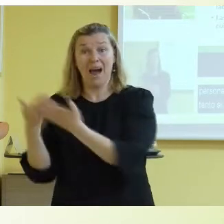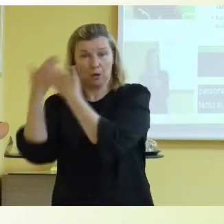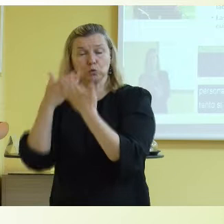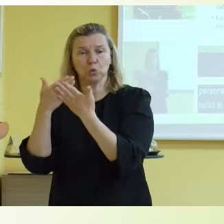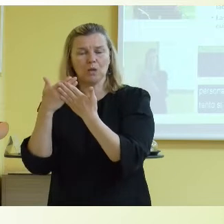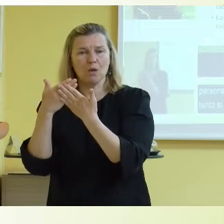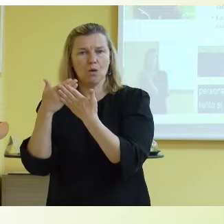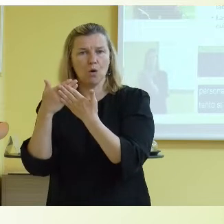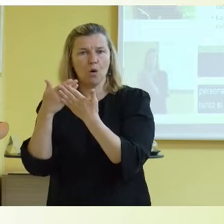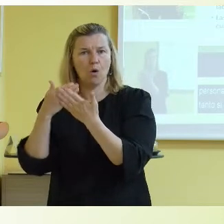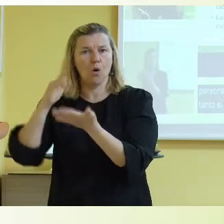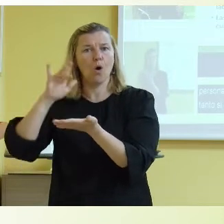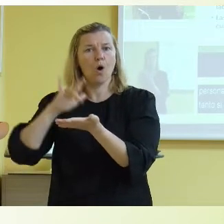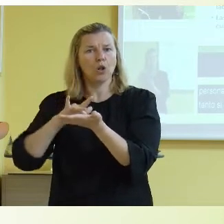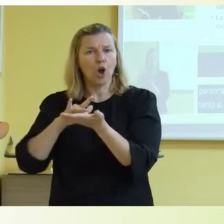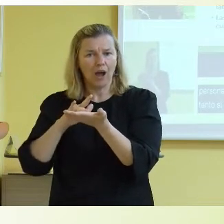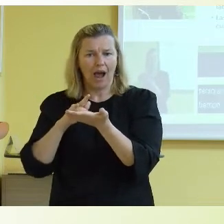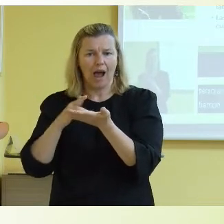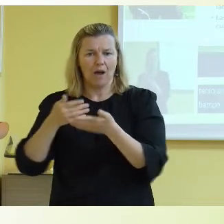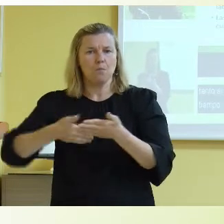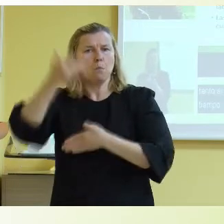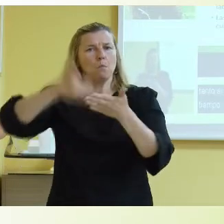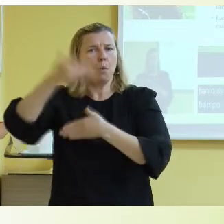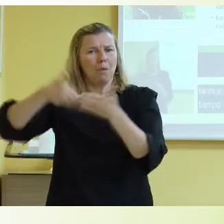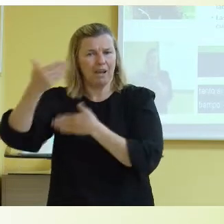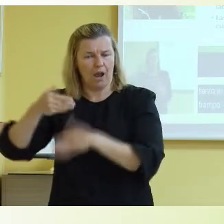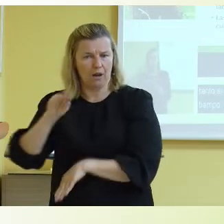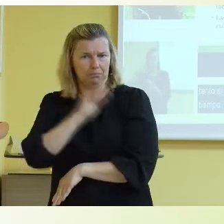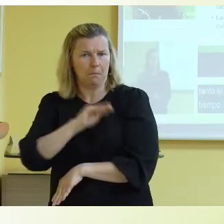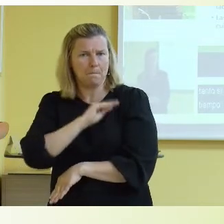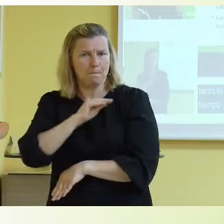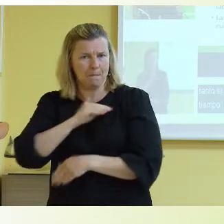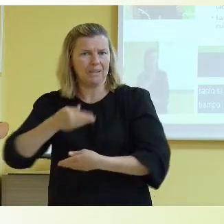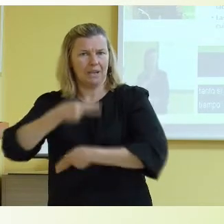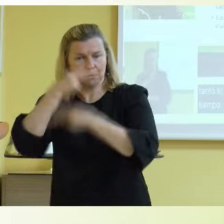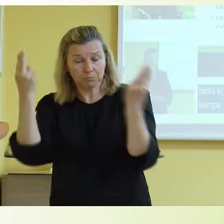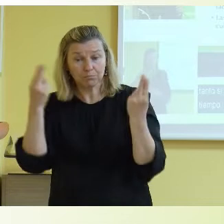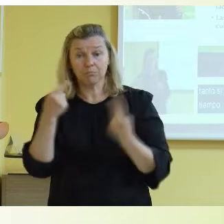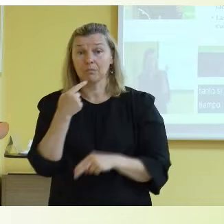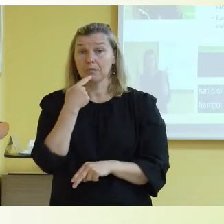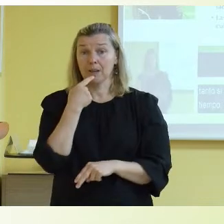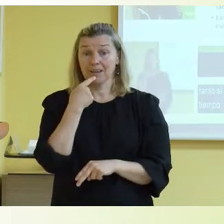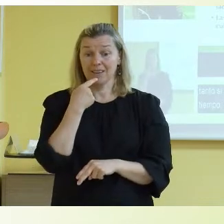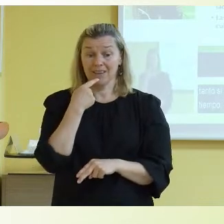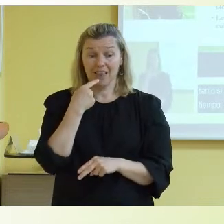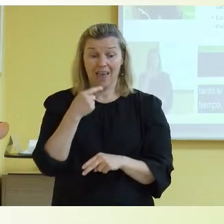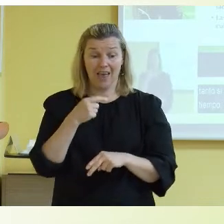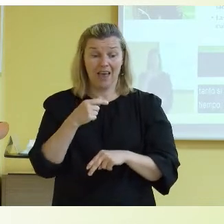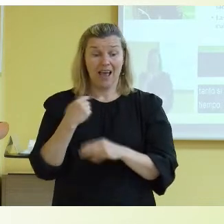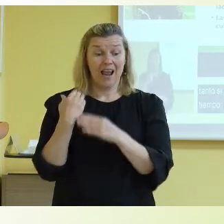Burquol. Hay bastantes publicaciones de ese artículo donde se estimaba no solamente la carga de